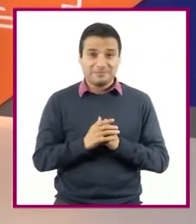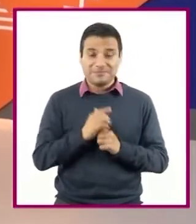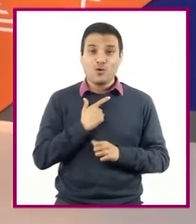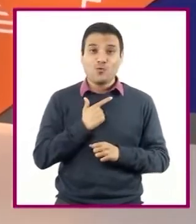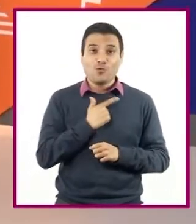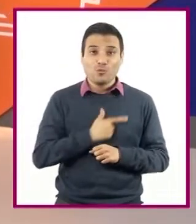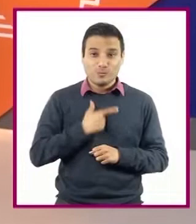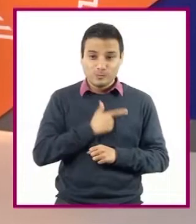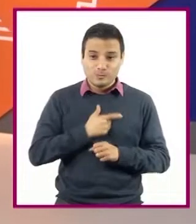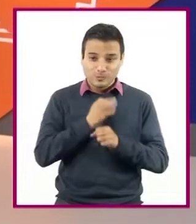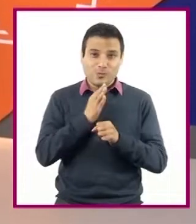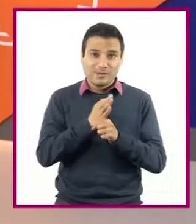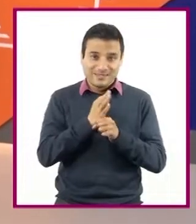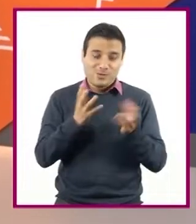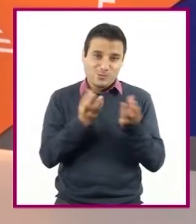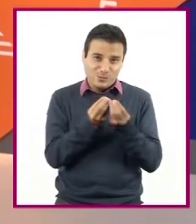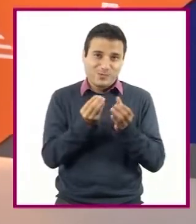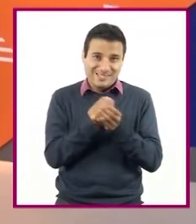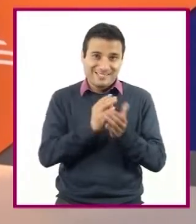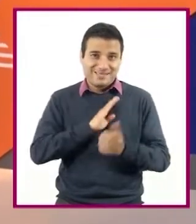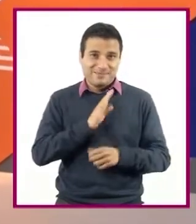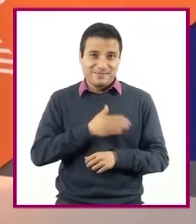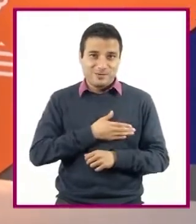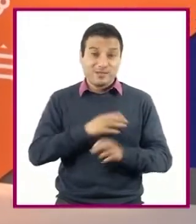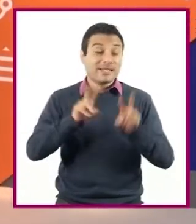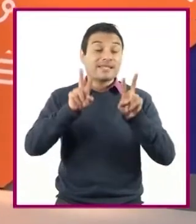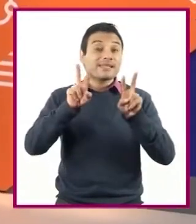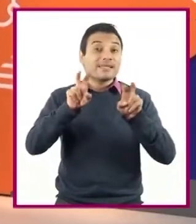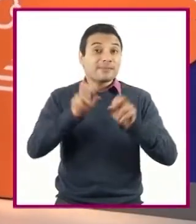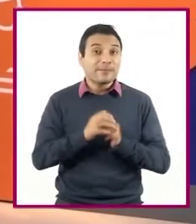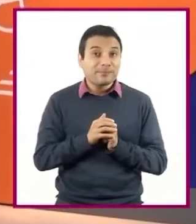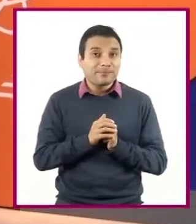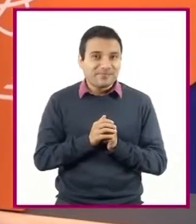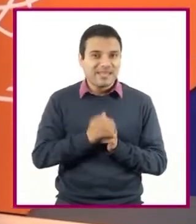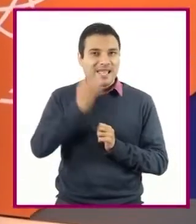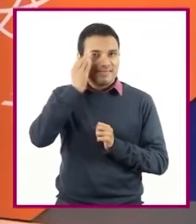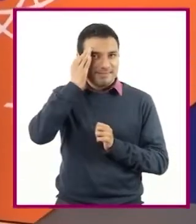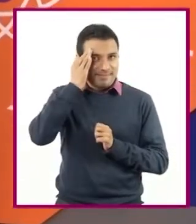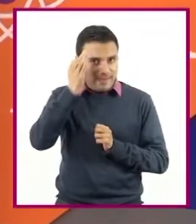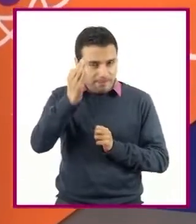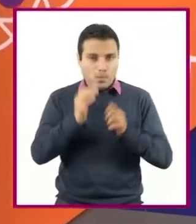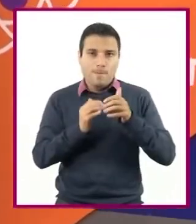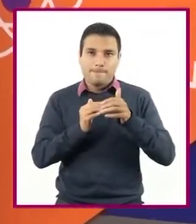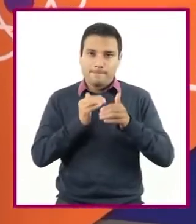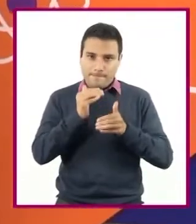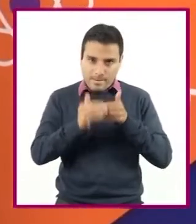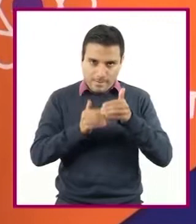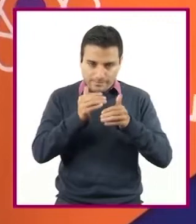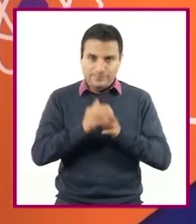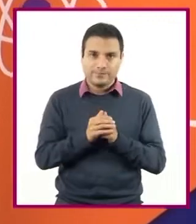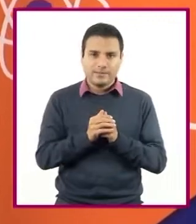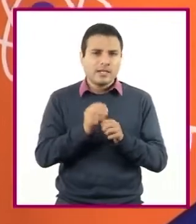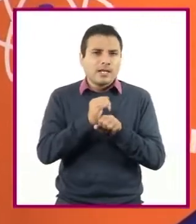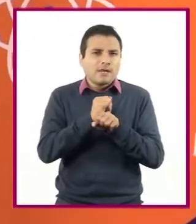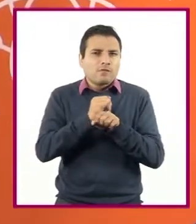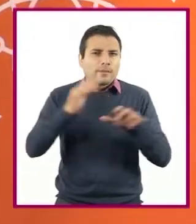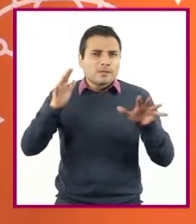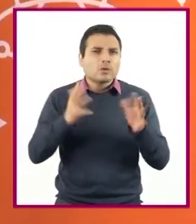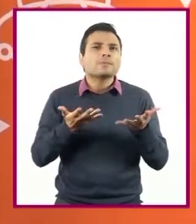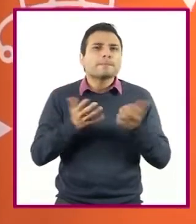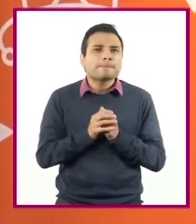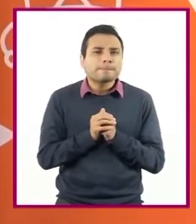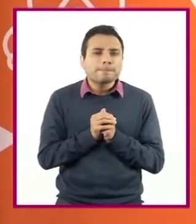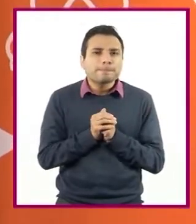estar contigo en esta sesión de Lengua Materna 3 titulada A través del tiempo. Revisaremos información relacionada con el aprendizaje